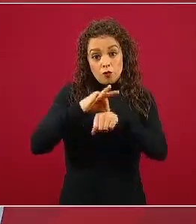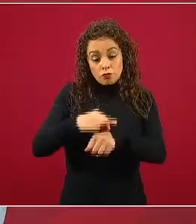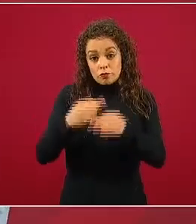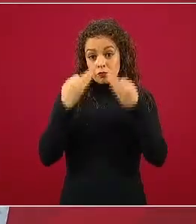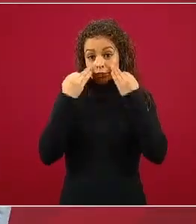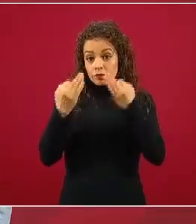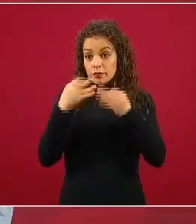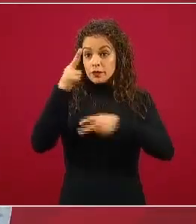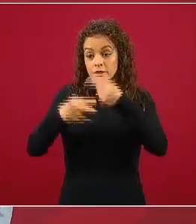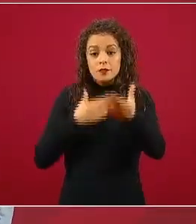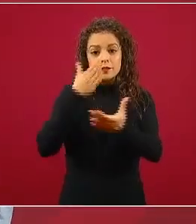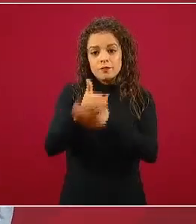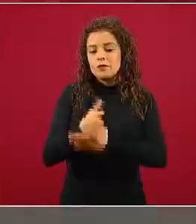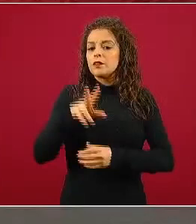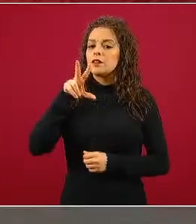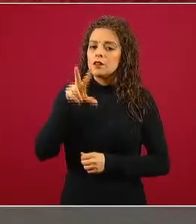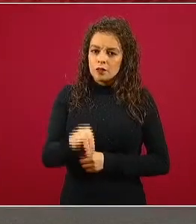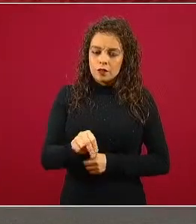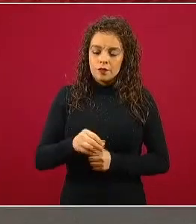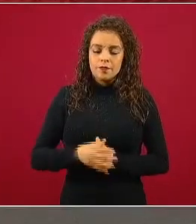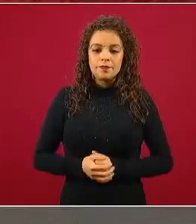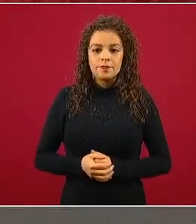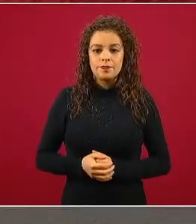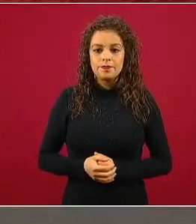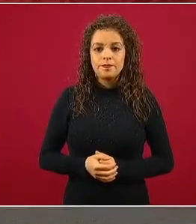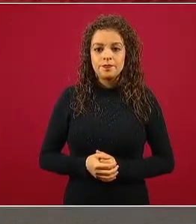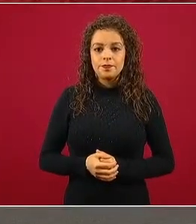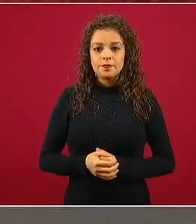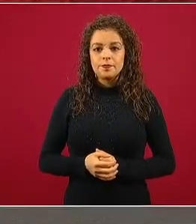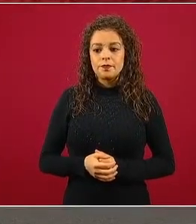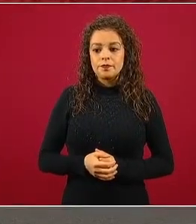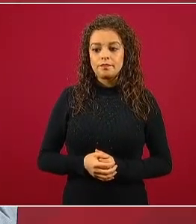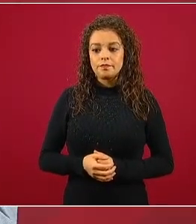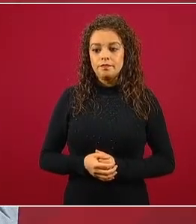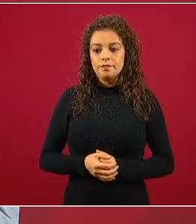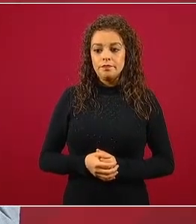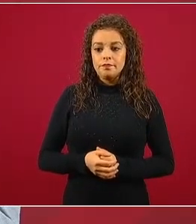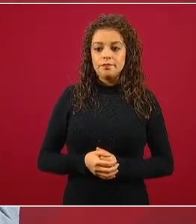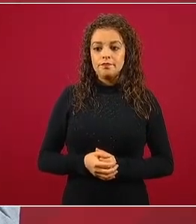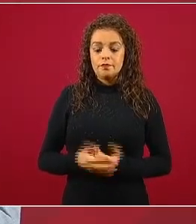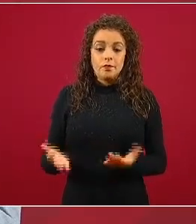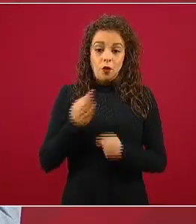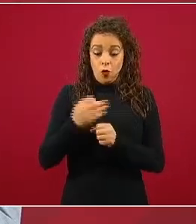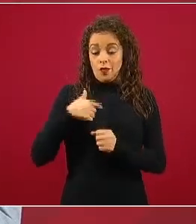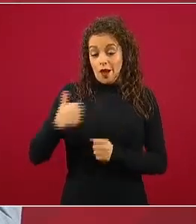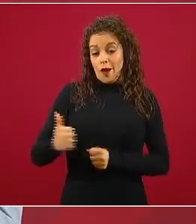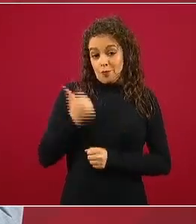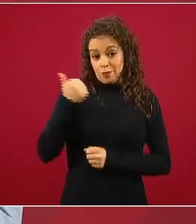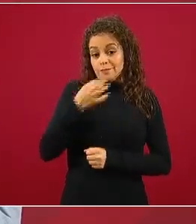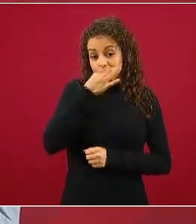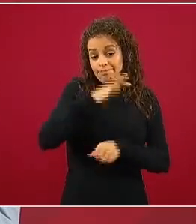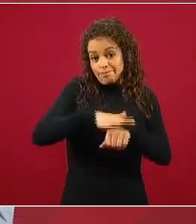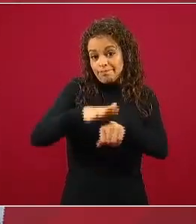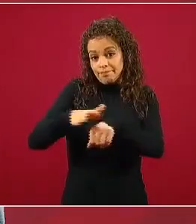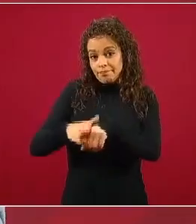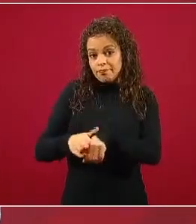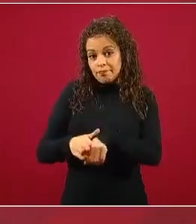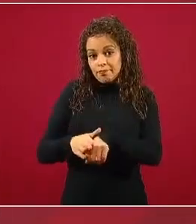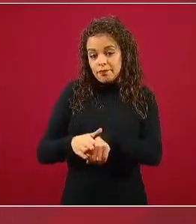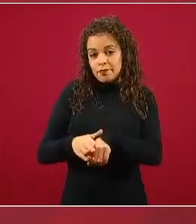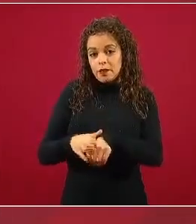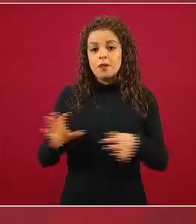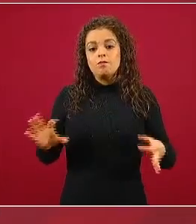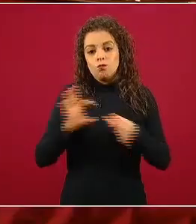momento. Entonces, iremos enfrentando. Básicamente quise aprovechar la oportunidad de este mensaje para abordar también su